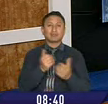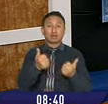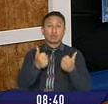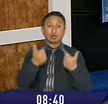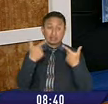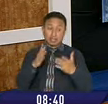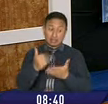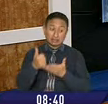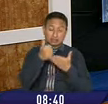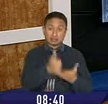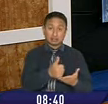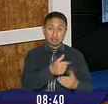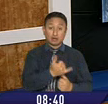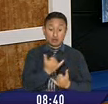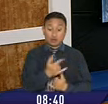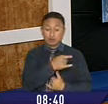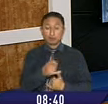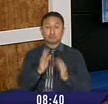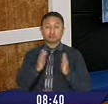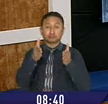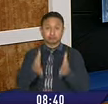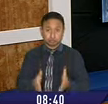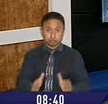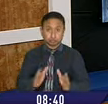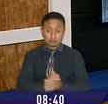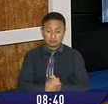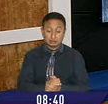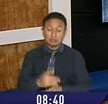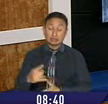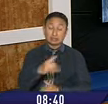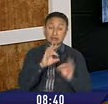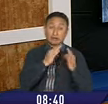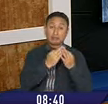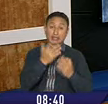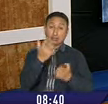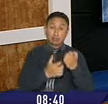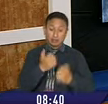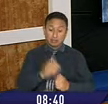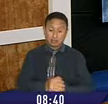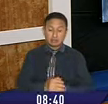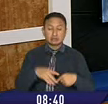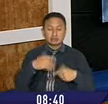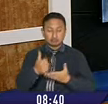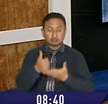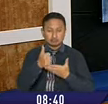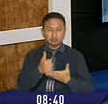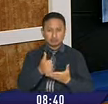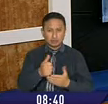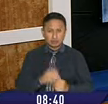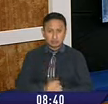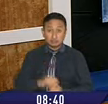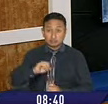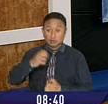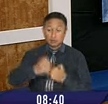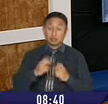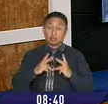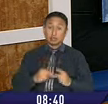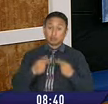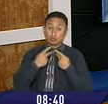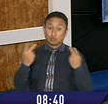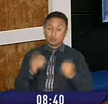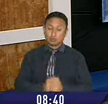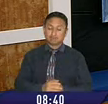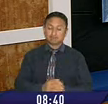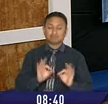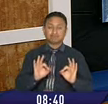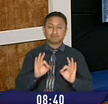están dando sepultura a este ciudadano, quitando un drama a la familia, siendo generosos de ayudar y también un problema de salud pública.